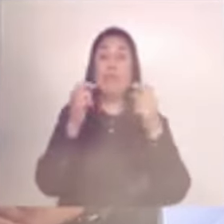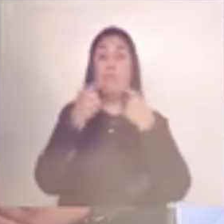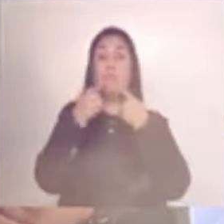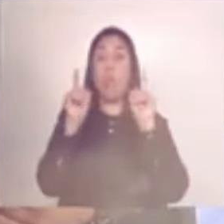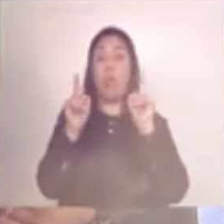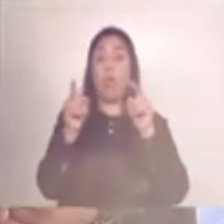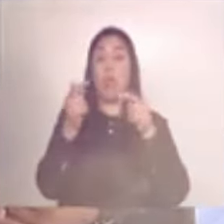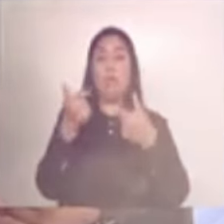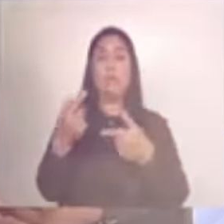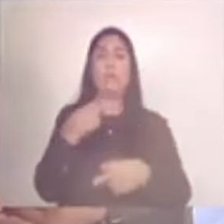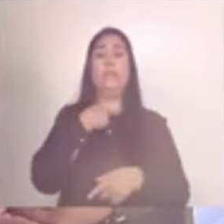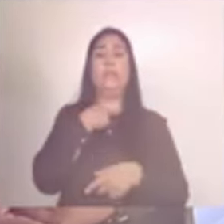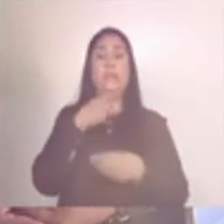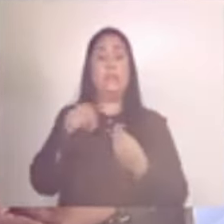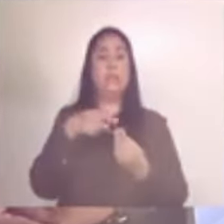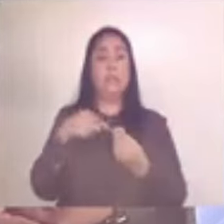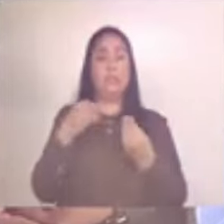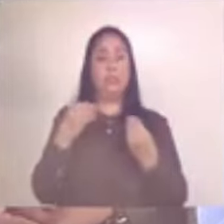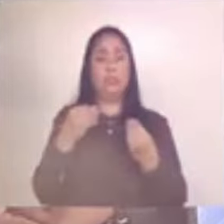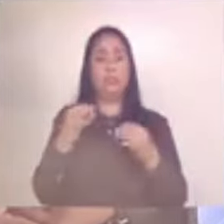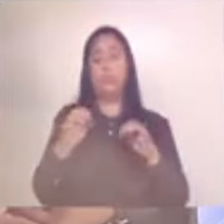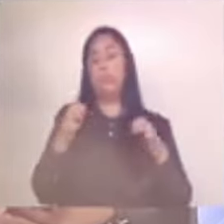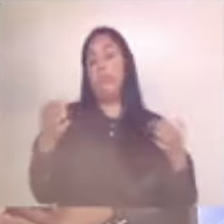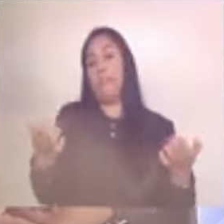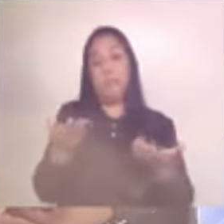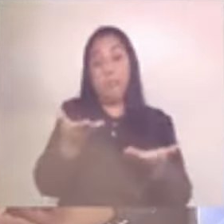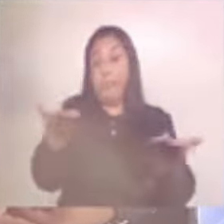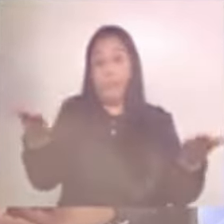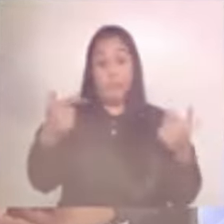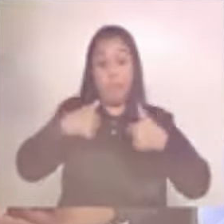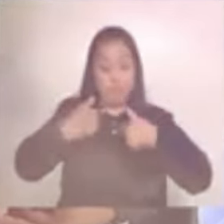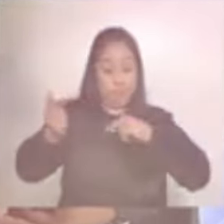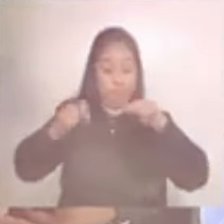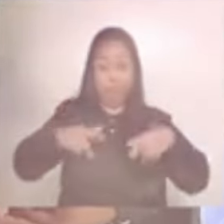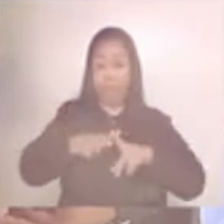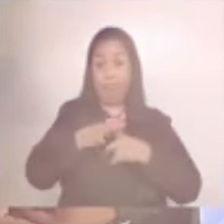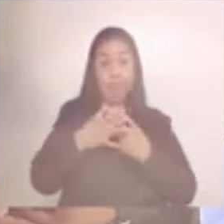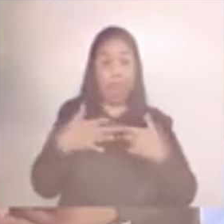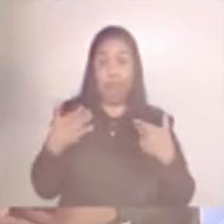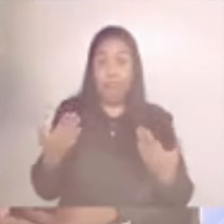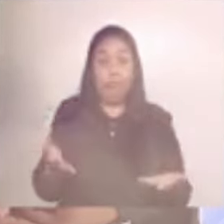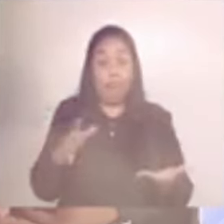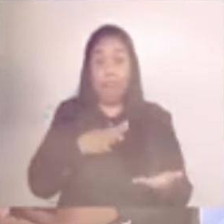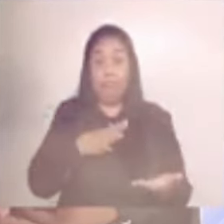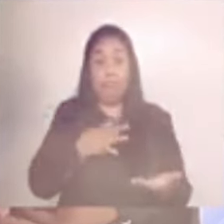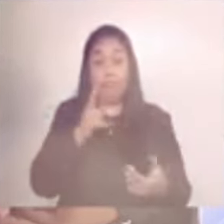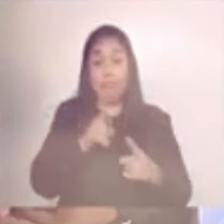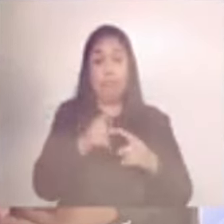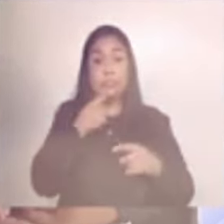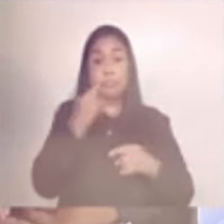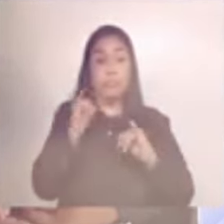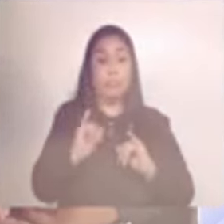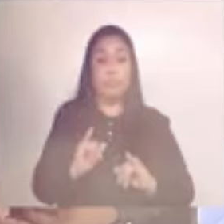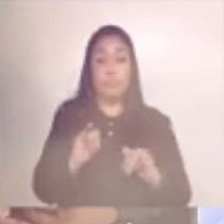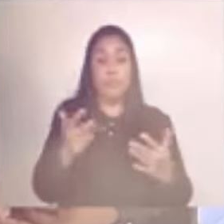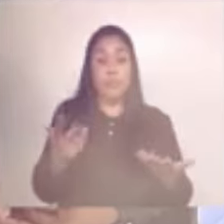muchísimas familias. Así que bueno, hemos estado acá, es una situación que tenemos ahorita aquí